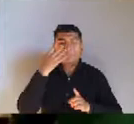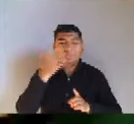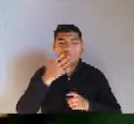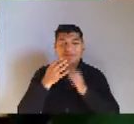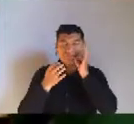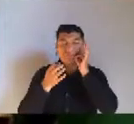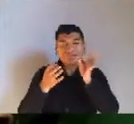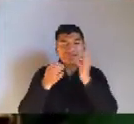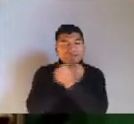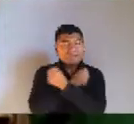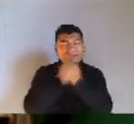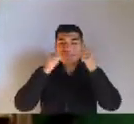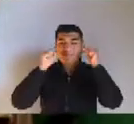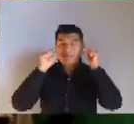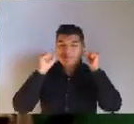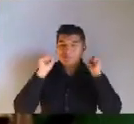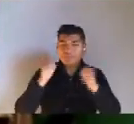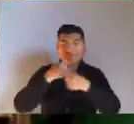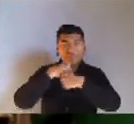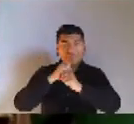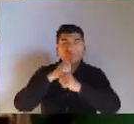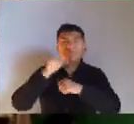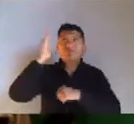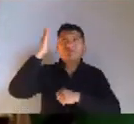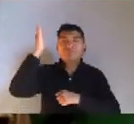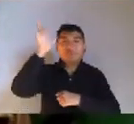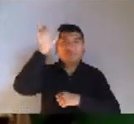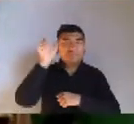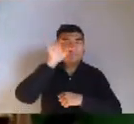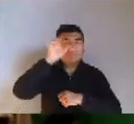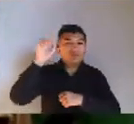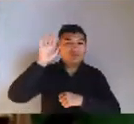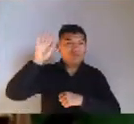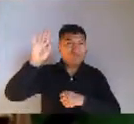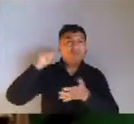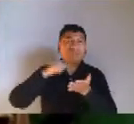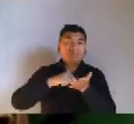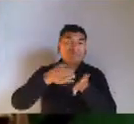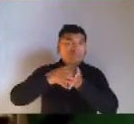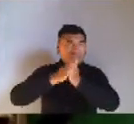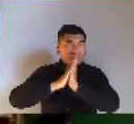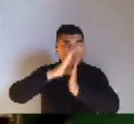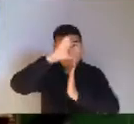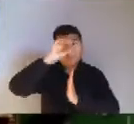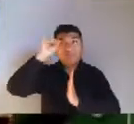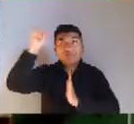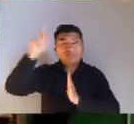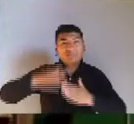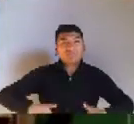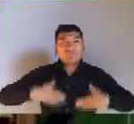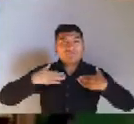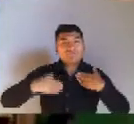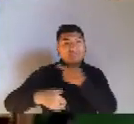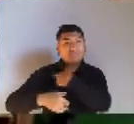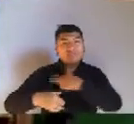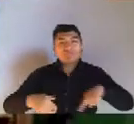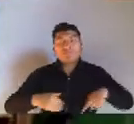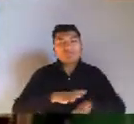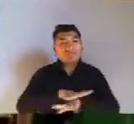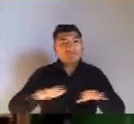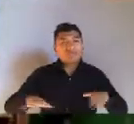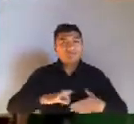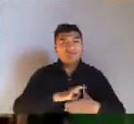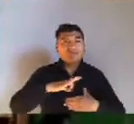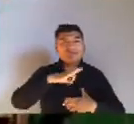la salvación hecha por Cristo en la cruz. Esto le pedimos a Él, que vive y reina en unidad del